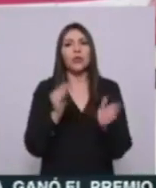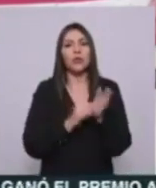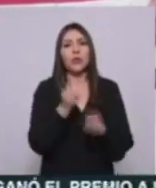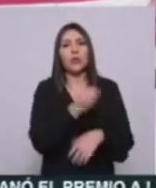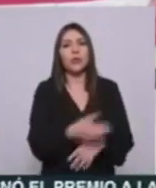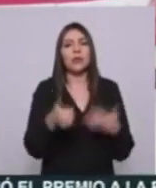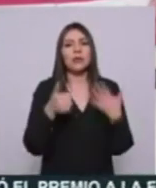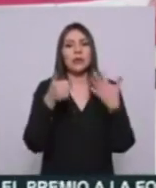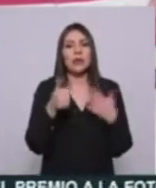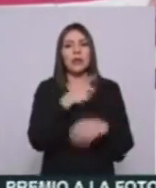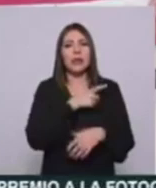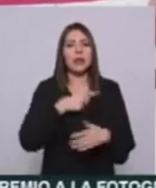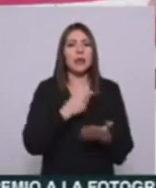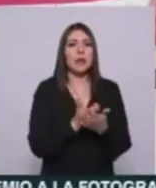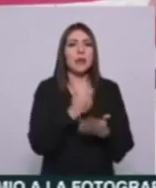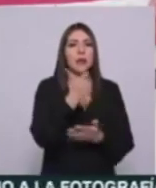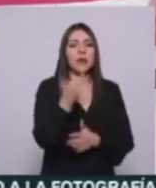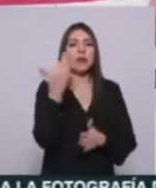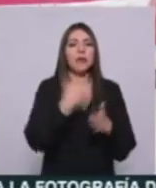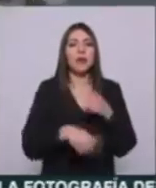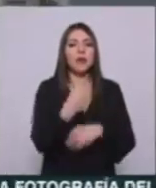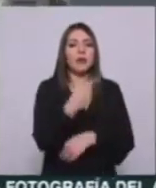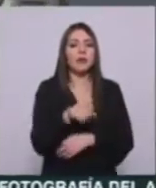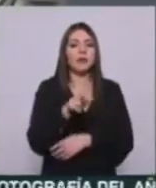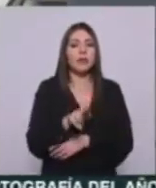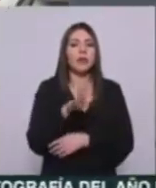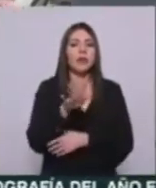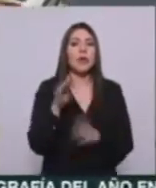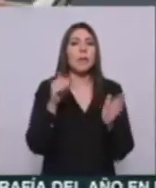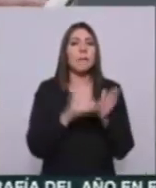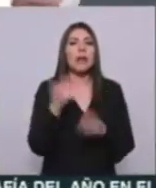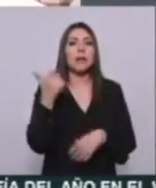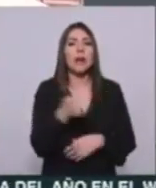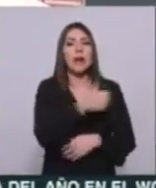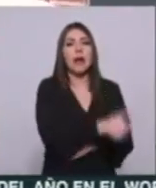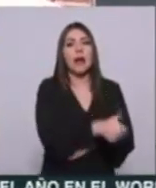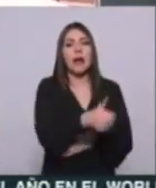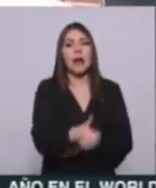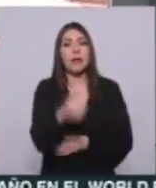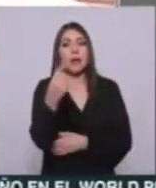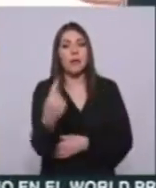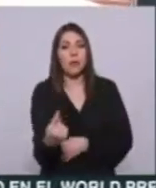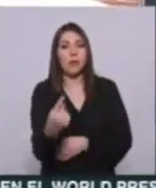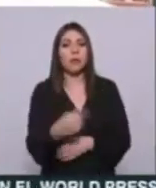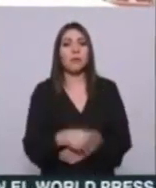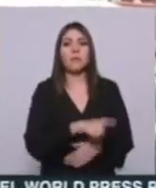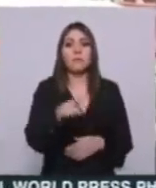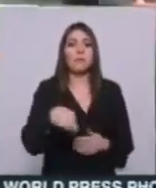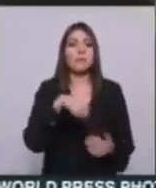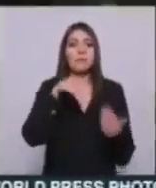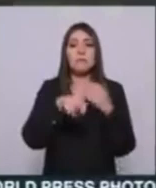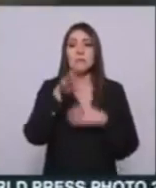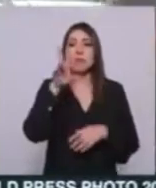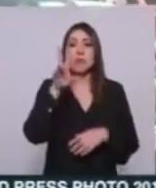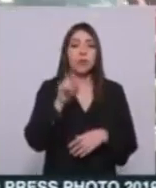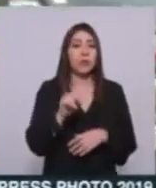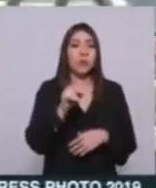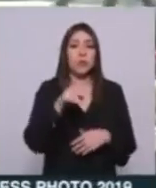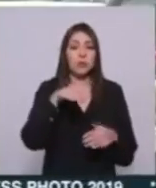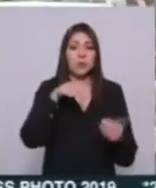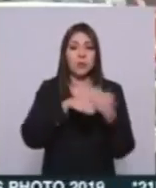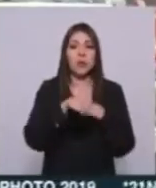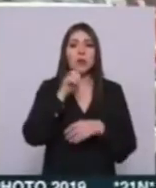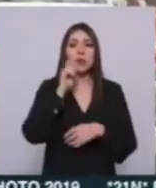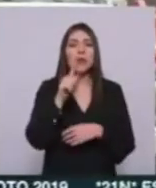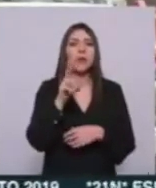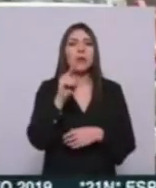que tienen fianzas altas de 185,000 pesos cada uno. Al dejar el libre paso, los usuarios no reciben el comprobante de pago de peaje,